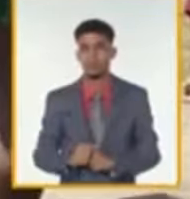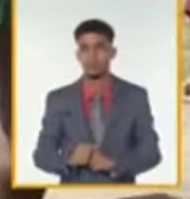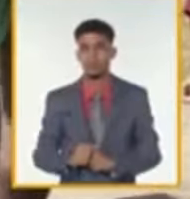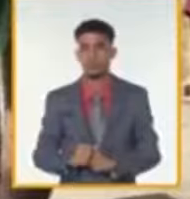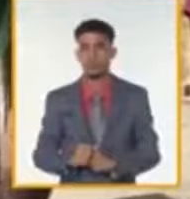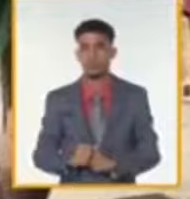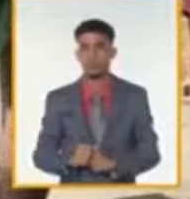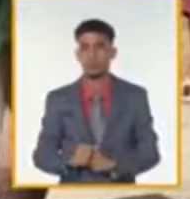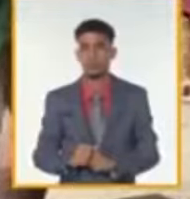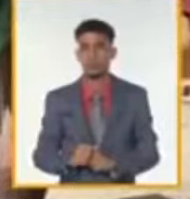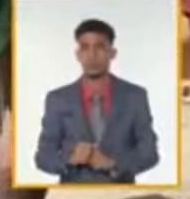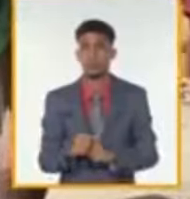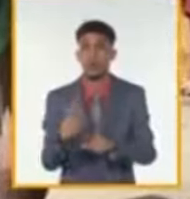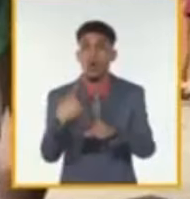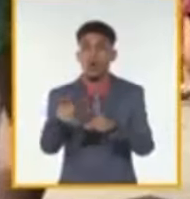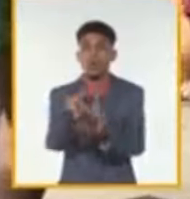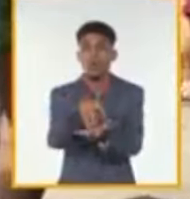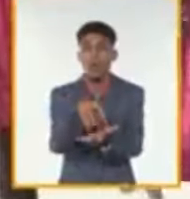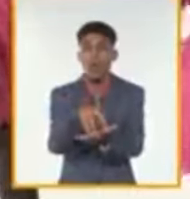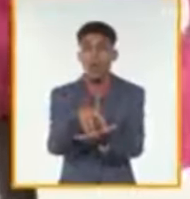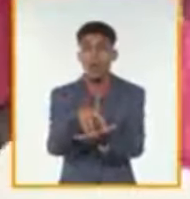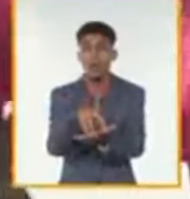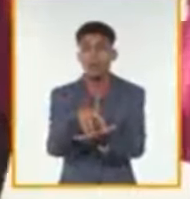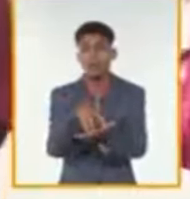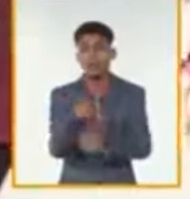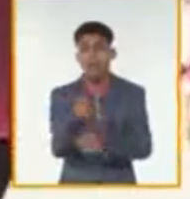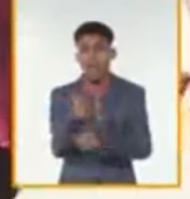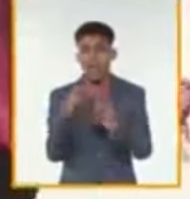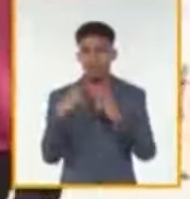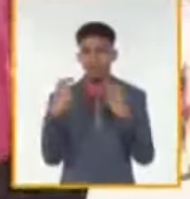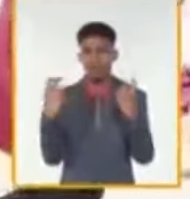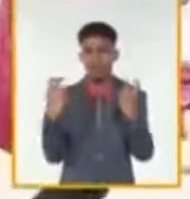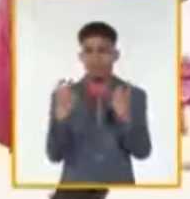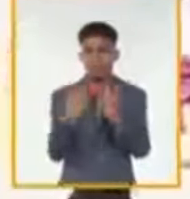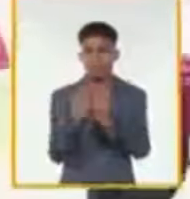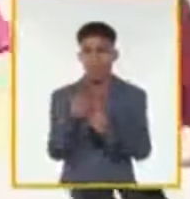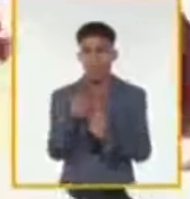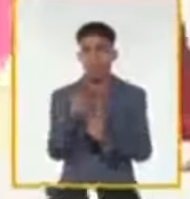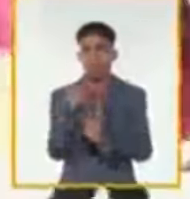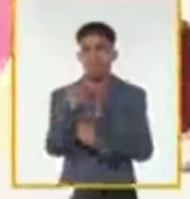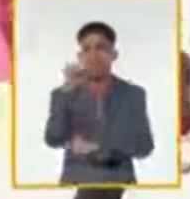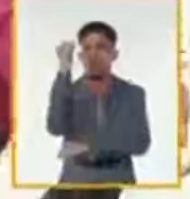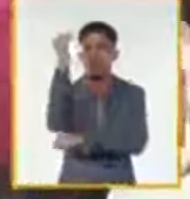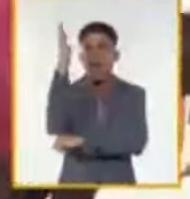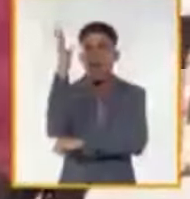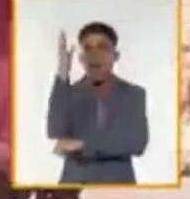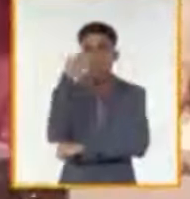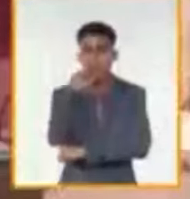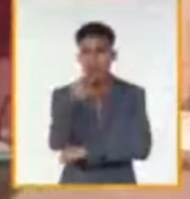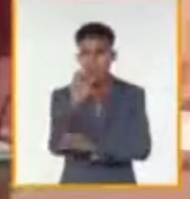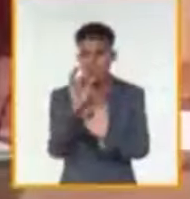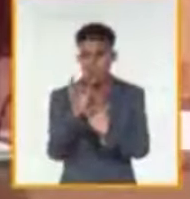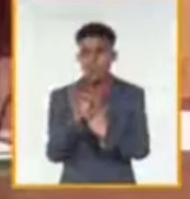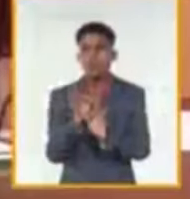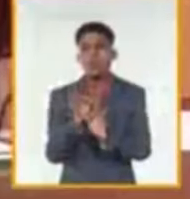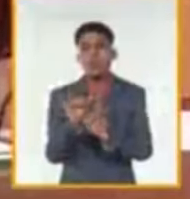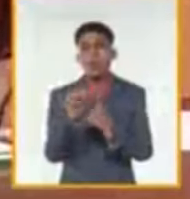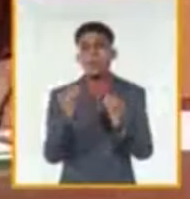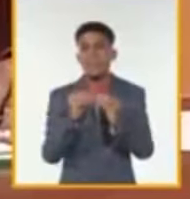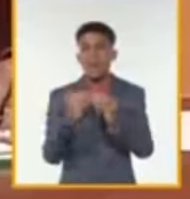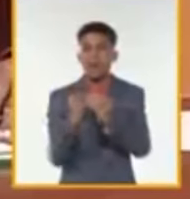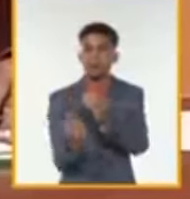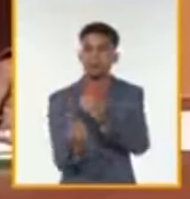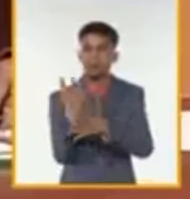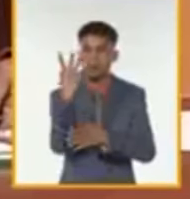obelisco donde está el Tamarindo que según cuenta la historia se fundó la la ciudad simola la fundación de la ciudad la fundación de la